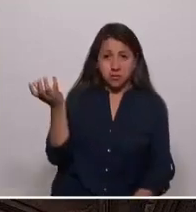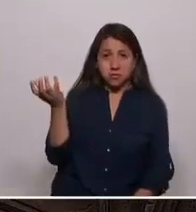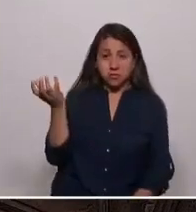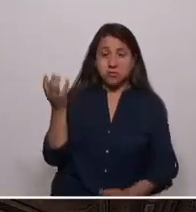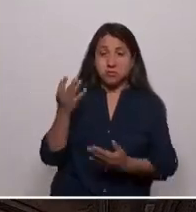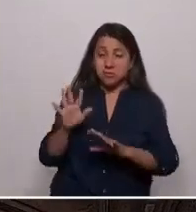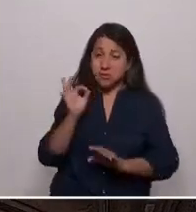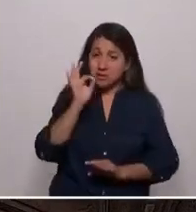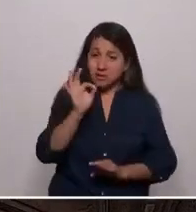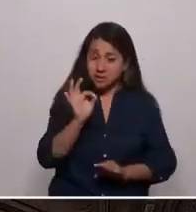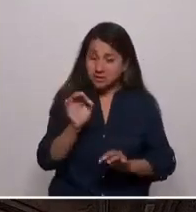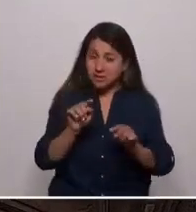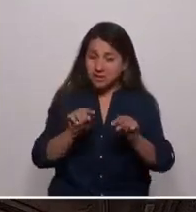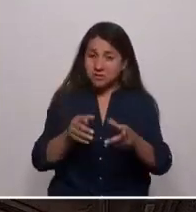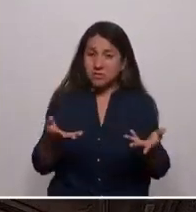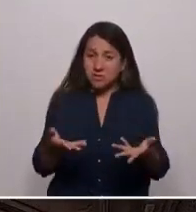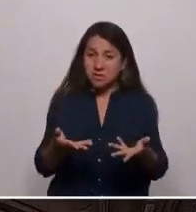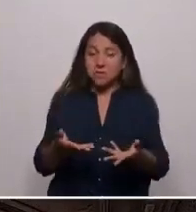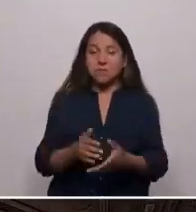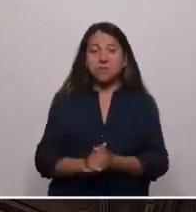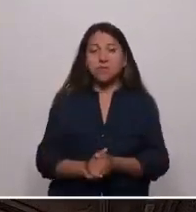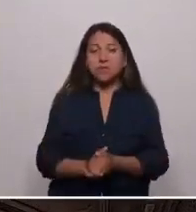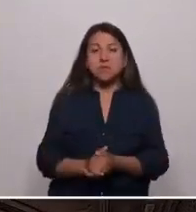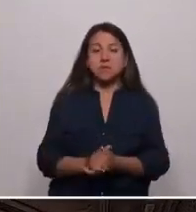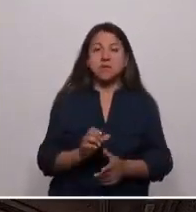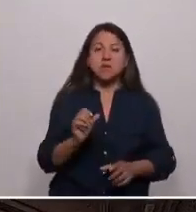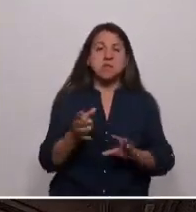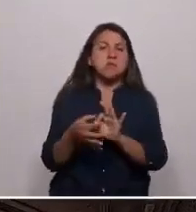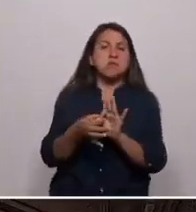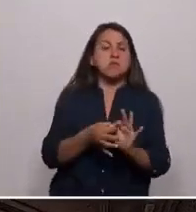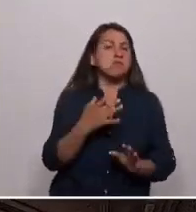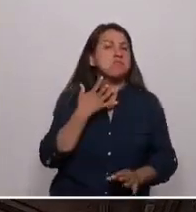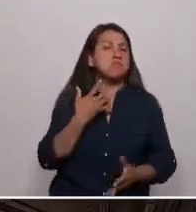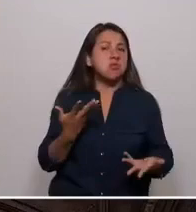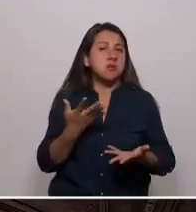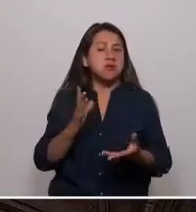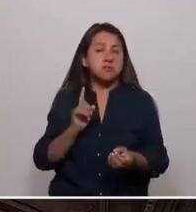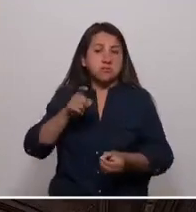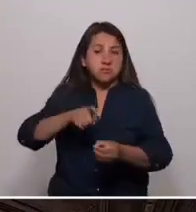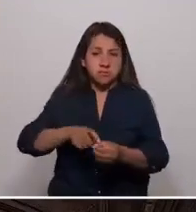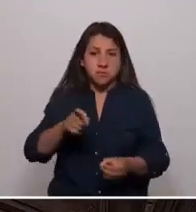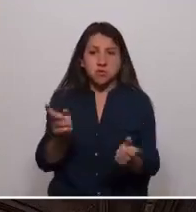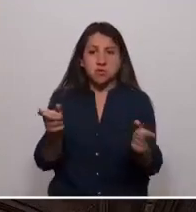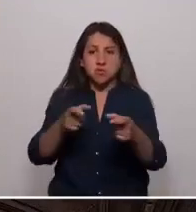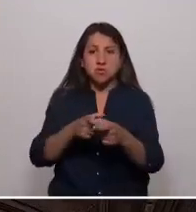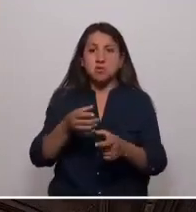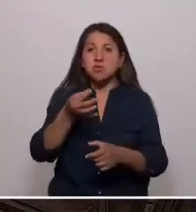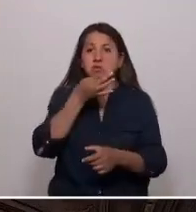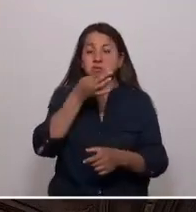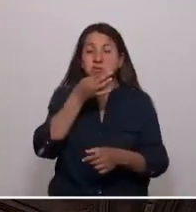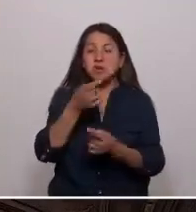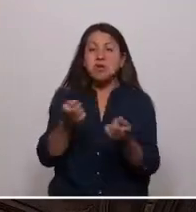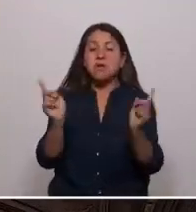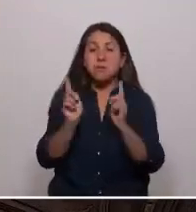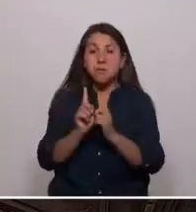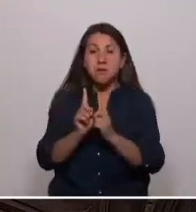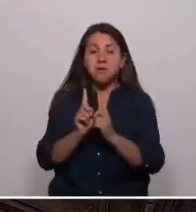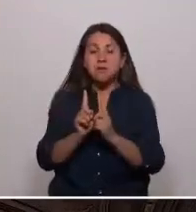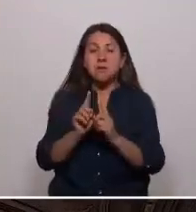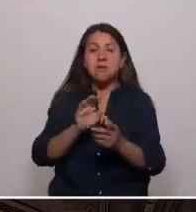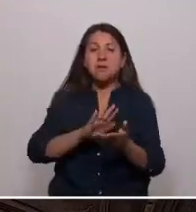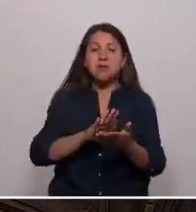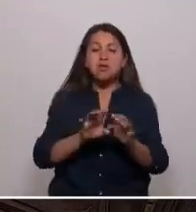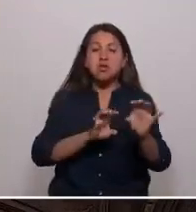anterior, tal vez resulte redundante justificar por qué he elegido ser parte de la Comisión sobre Medio Ambiente, Derechos de la Naturaleza y Bienes Naturales